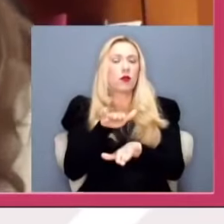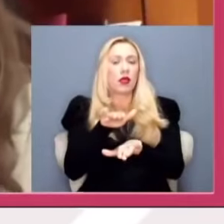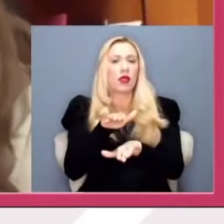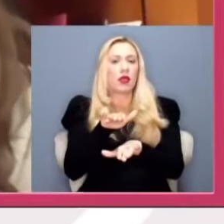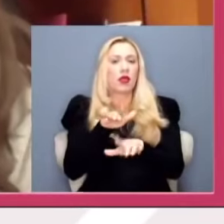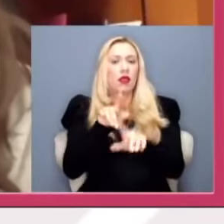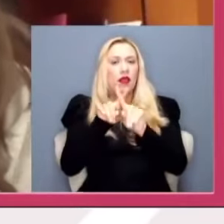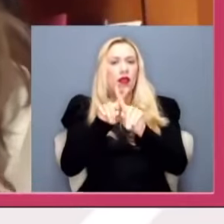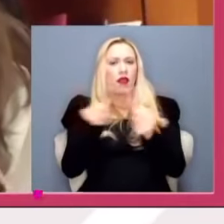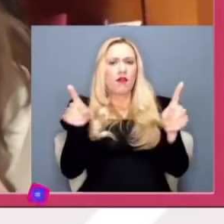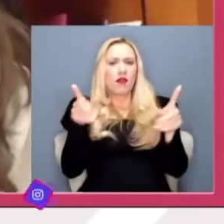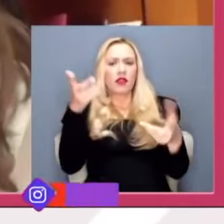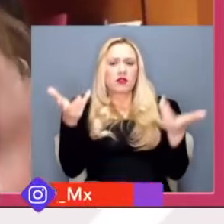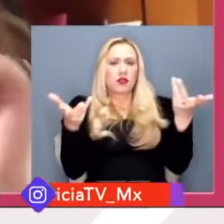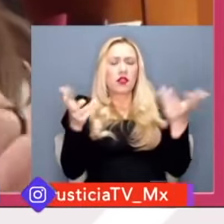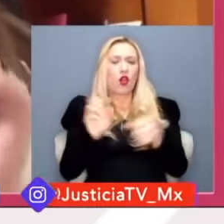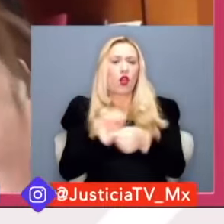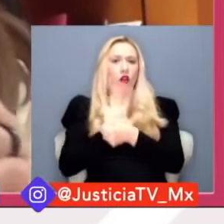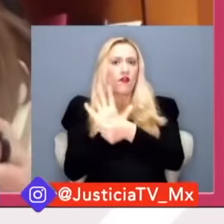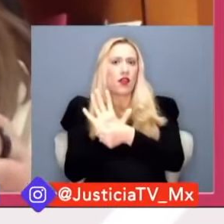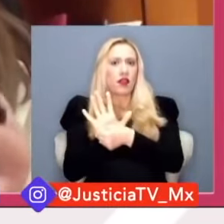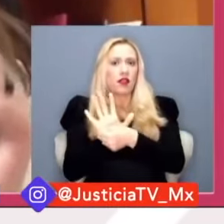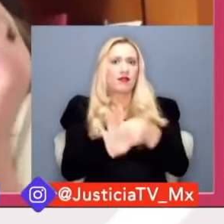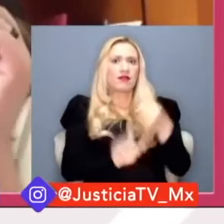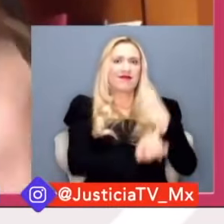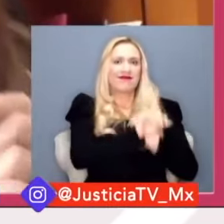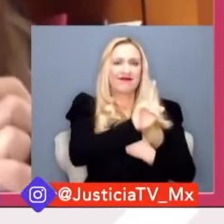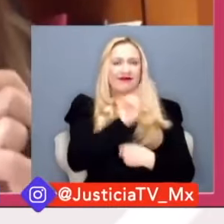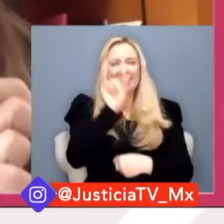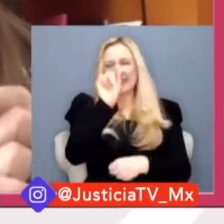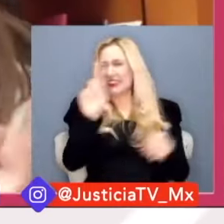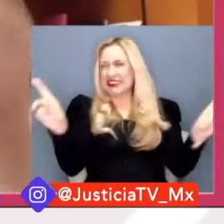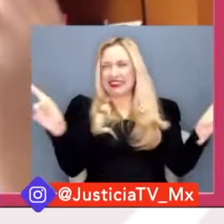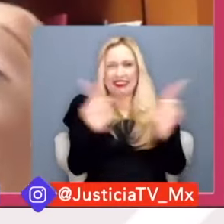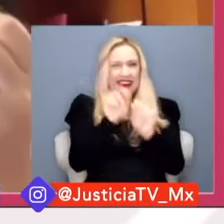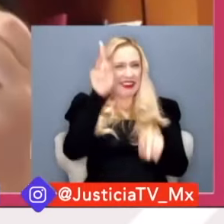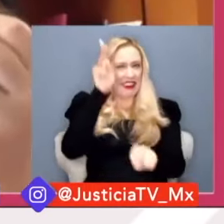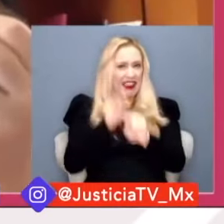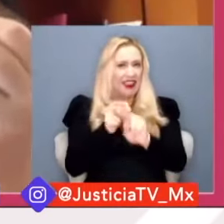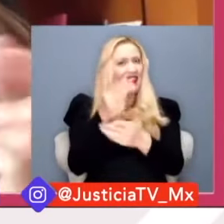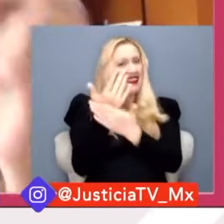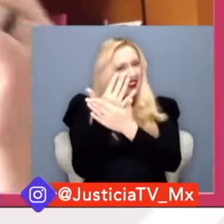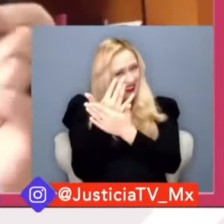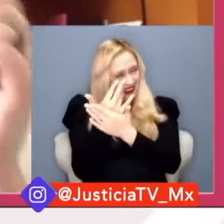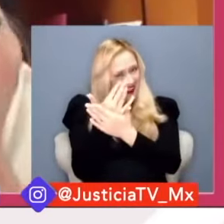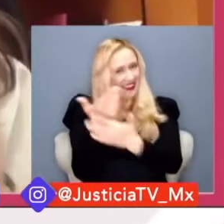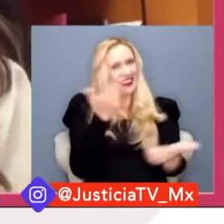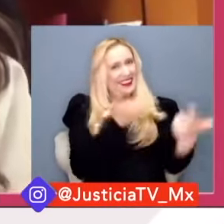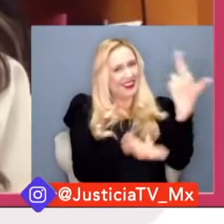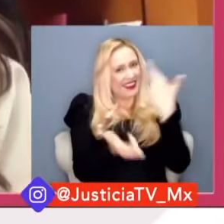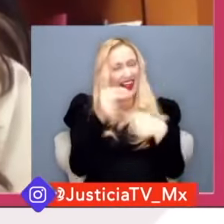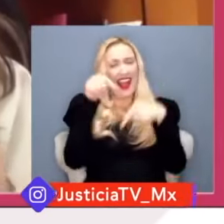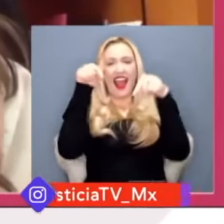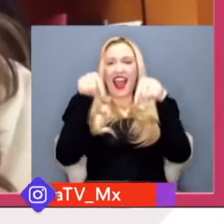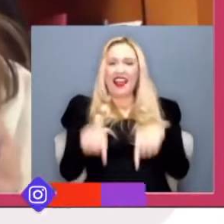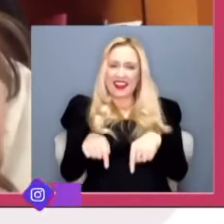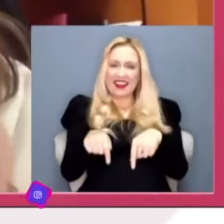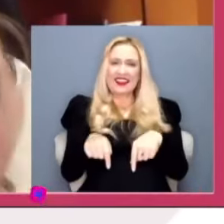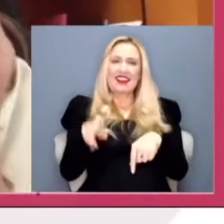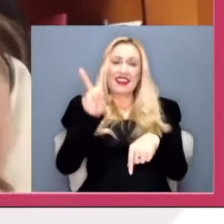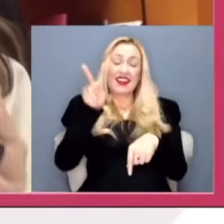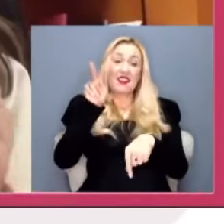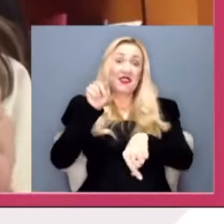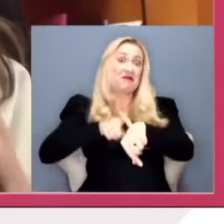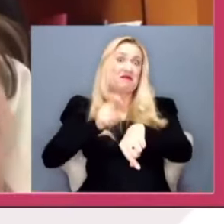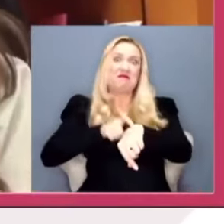impactos diferenciados por COVID. Pero ahorita vamos a una pausa muy rápido, no le cambien, porque ya saben que aquí en Espacio Diverso el tiempo se